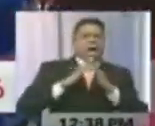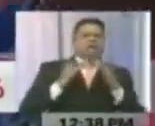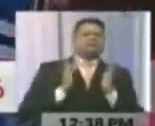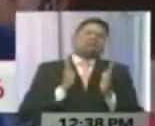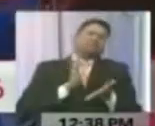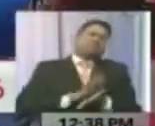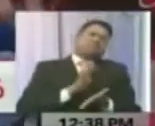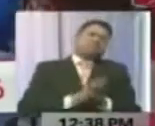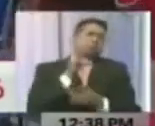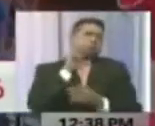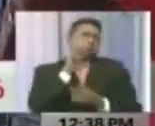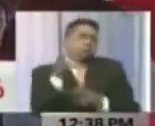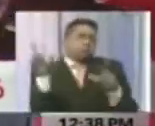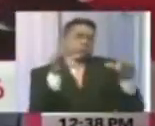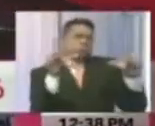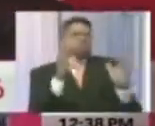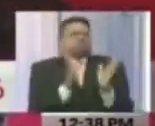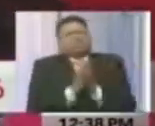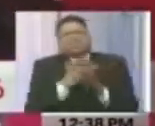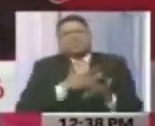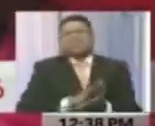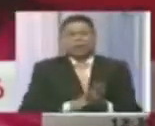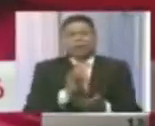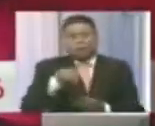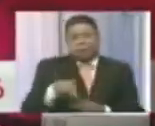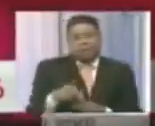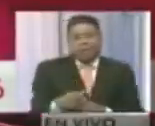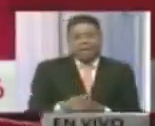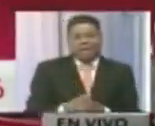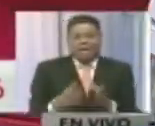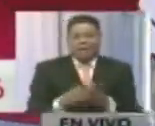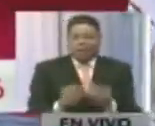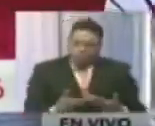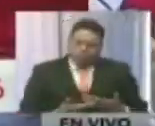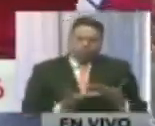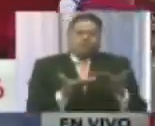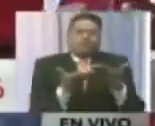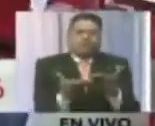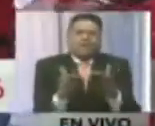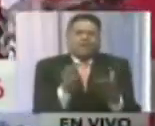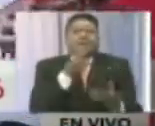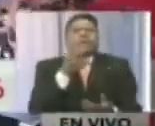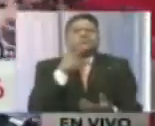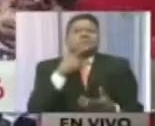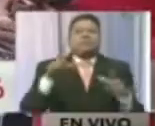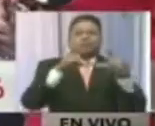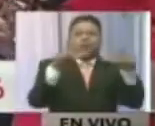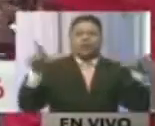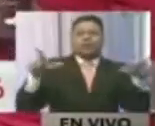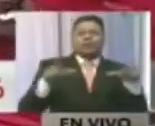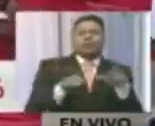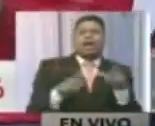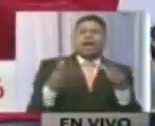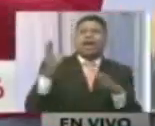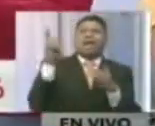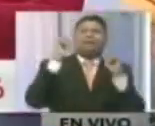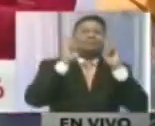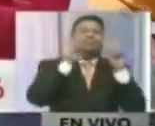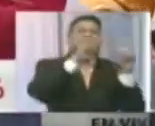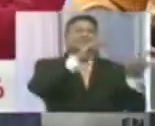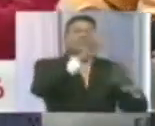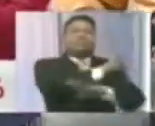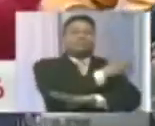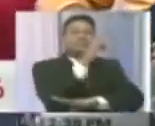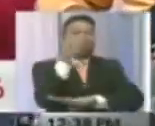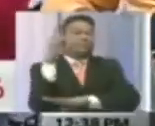Misiones. De esta manera, el gobierno bolivariano, además de ofrecer hermosos paisajes asegurados para nuestro pueblo, ofrece puntos de